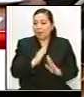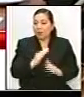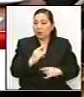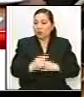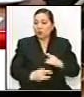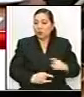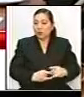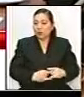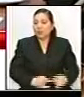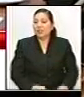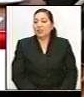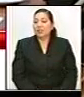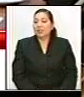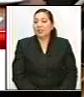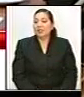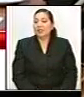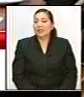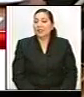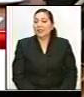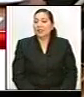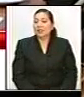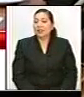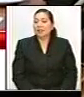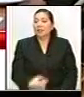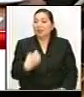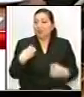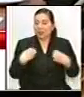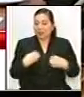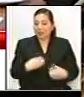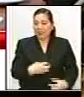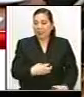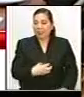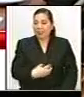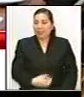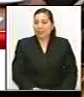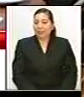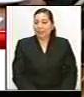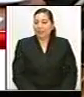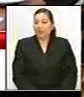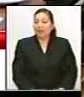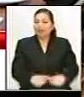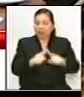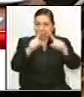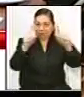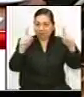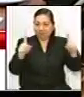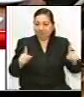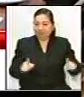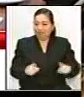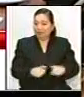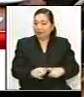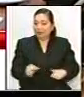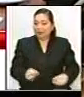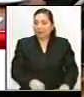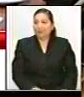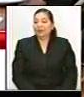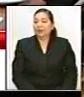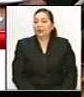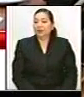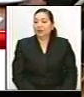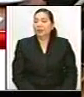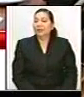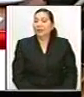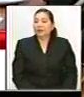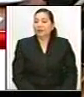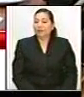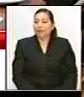universal del Perú. Tengo mi medalla. Tengo mi cuadro. No un cartoncito así, un cuadro con vidrios.